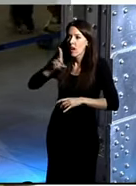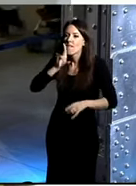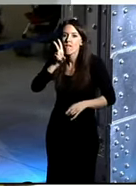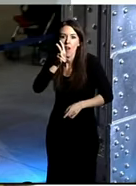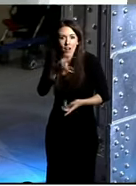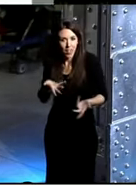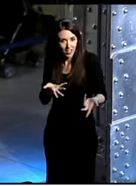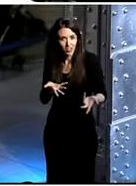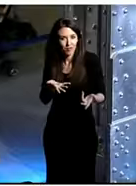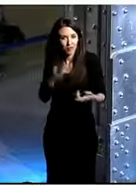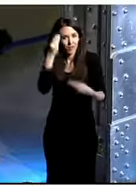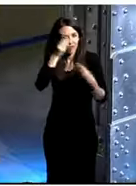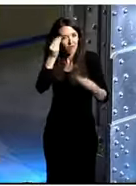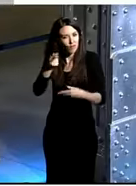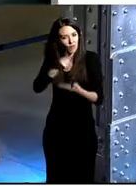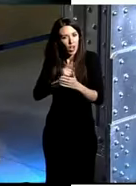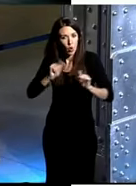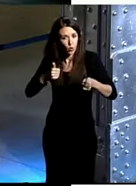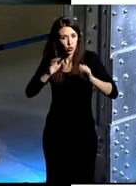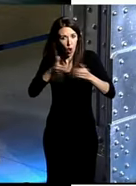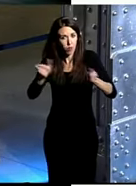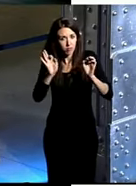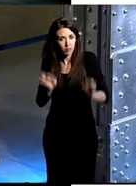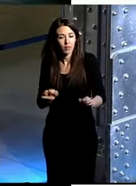¿no? Estamos repensando las cosas desde el principio.